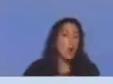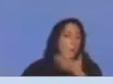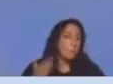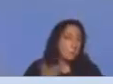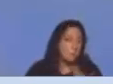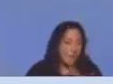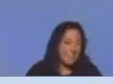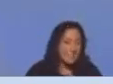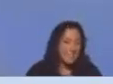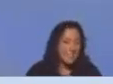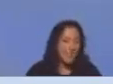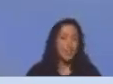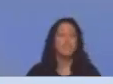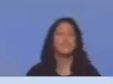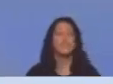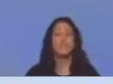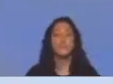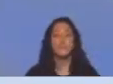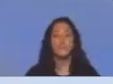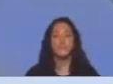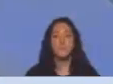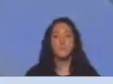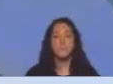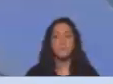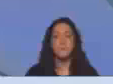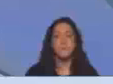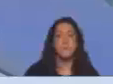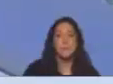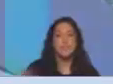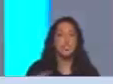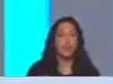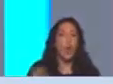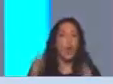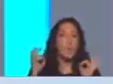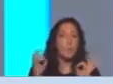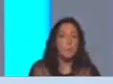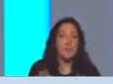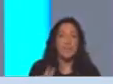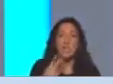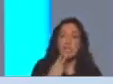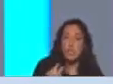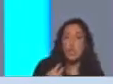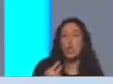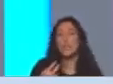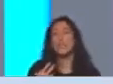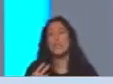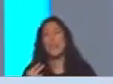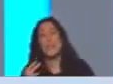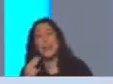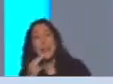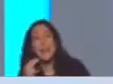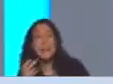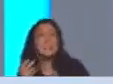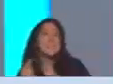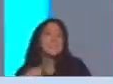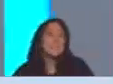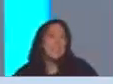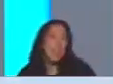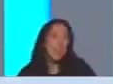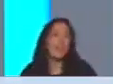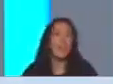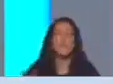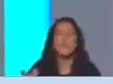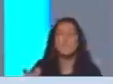servicios no necesitan hacer todos los servicios de electrónica de Electricidad todos en un solo aparato sino que los pueden